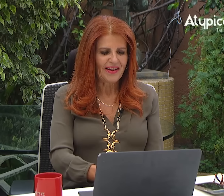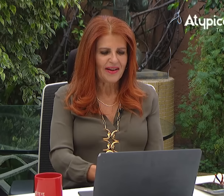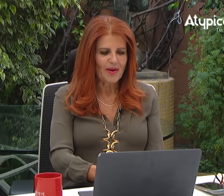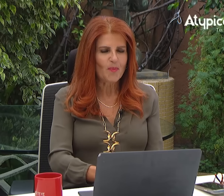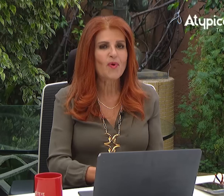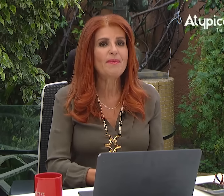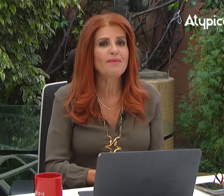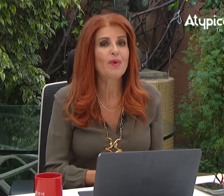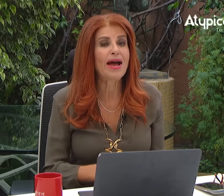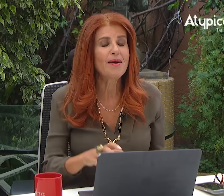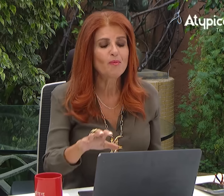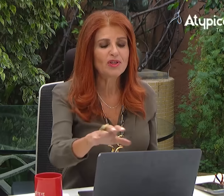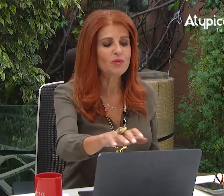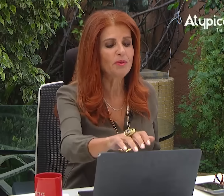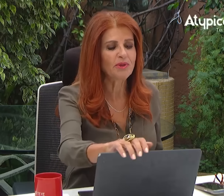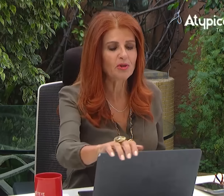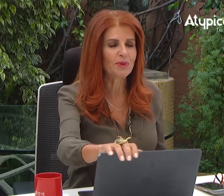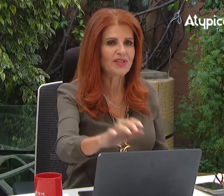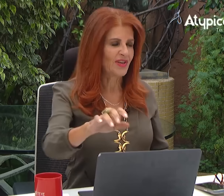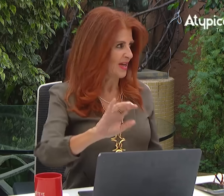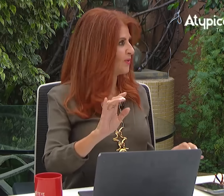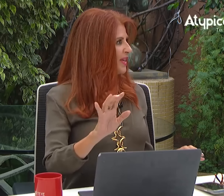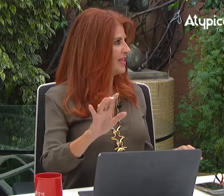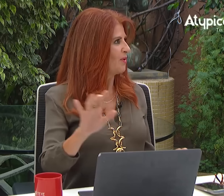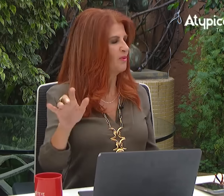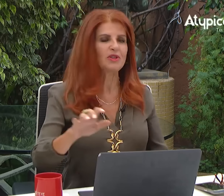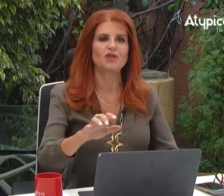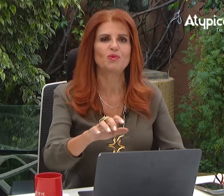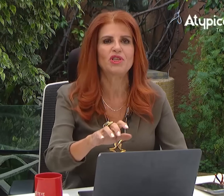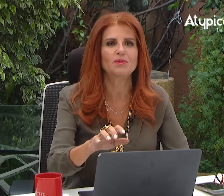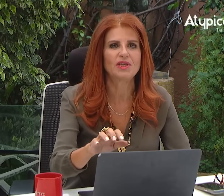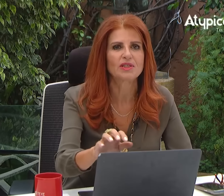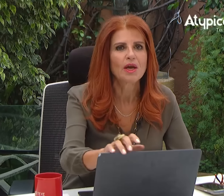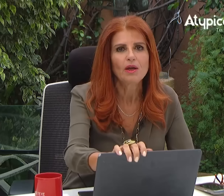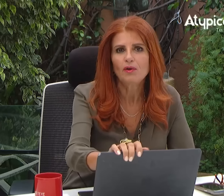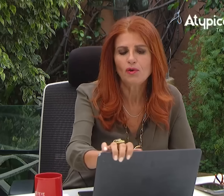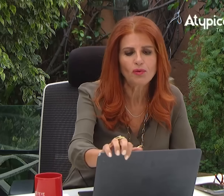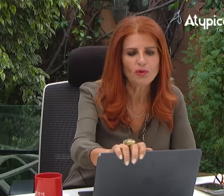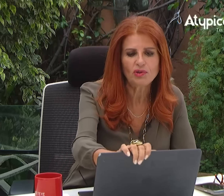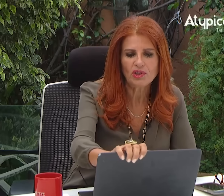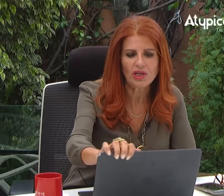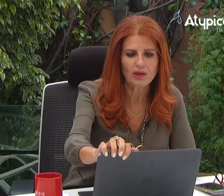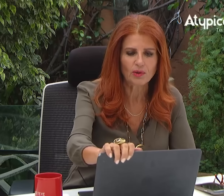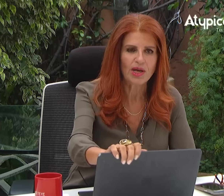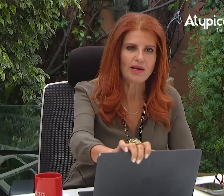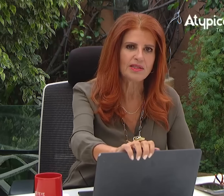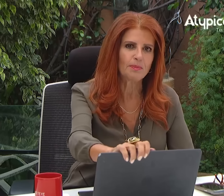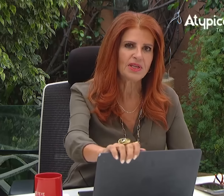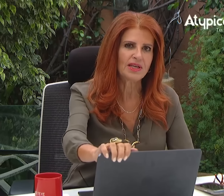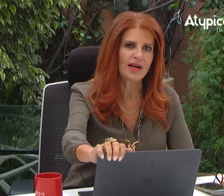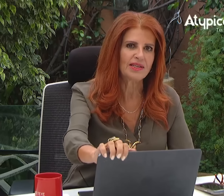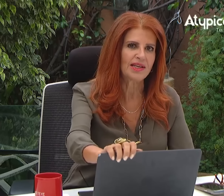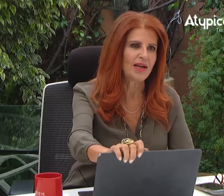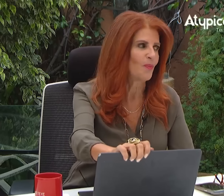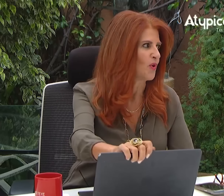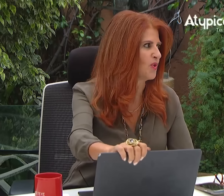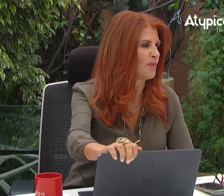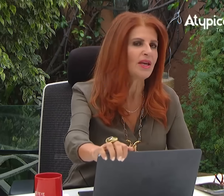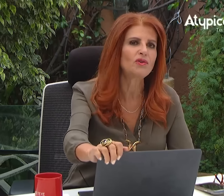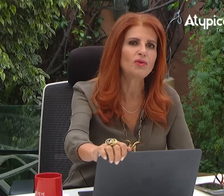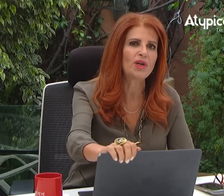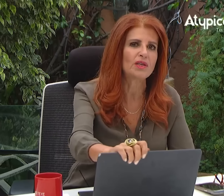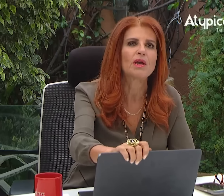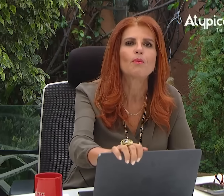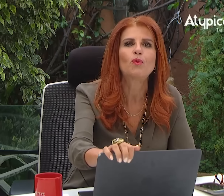este mueva Ah muestre movimiento pacificador que ya lo hemos dicho muchas veces no son cuestiones electorales y empieza a acariciar el